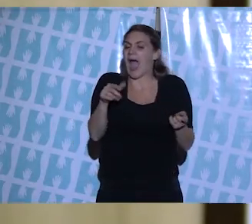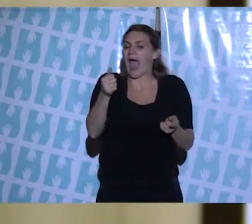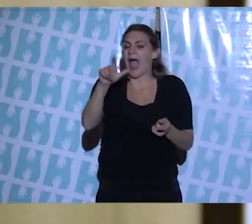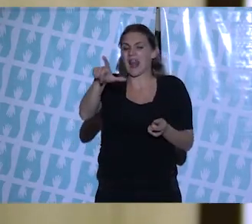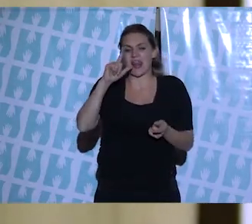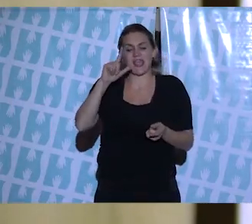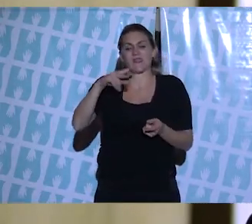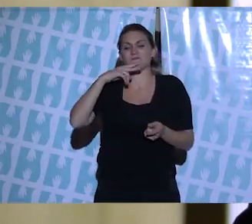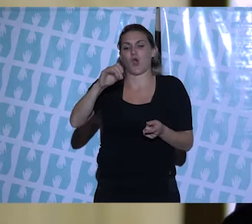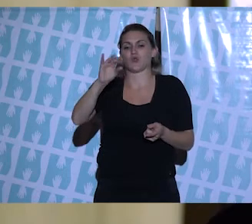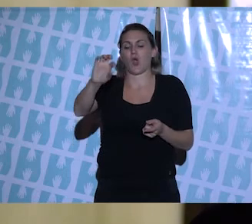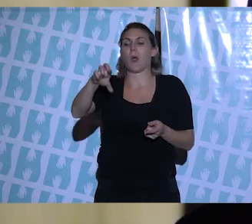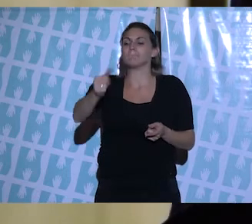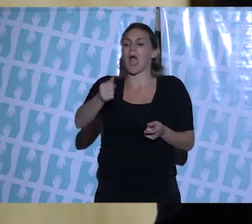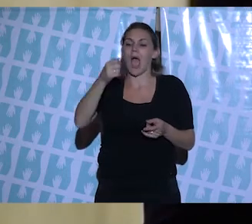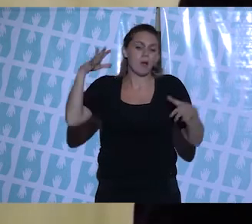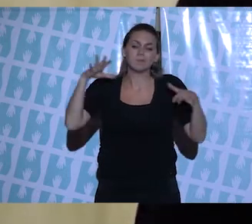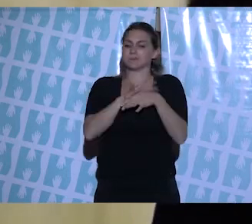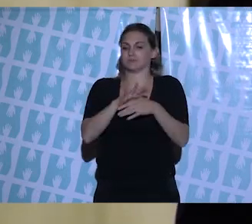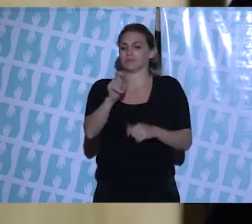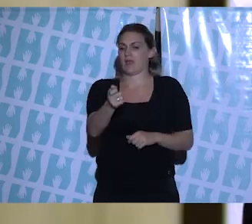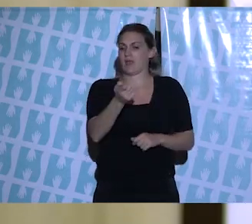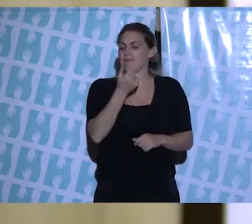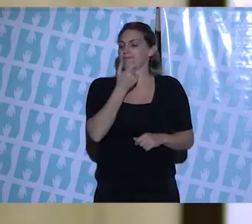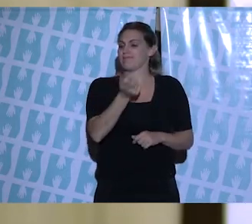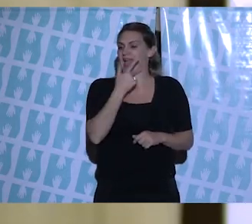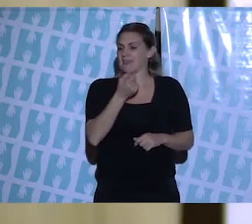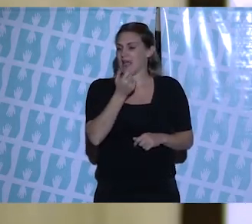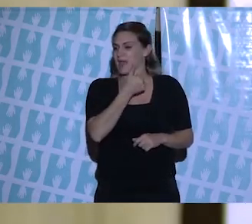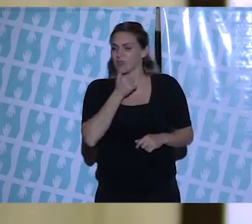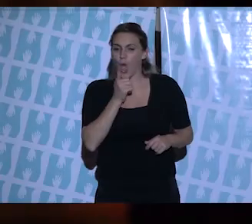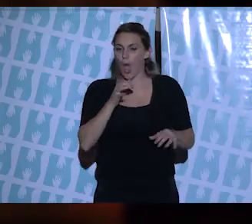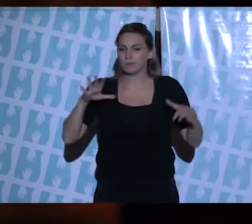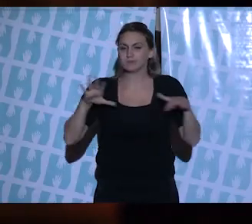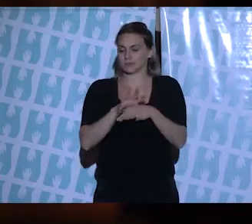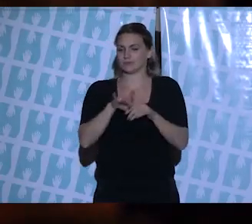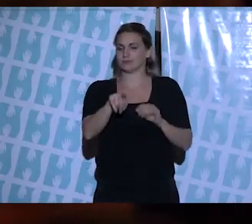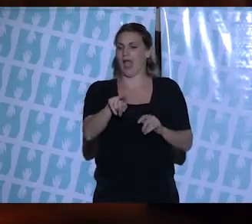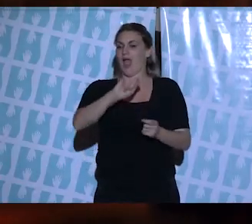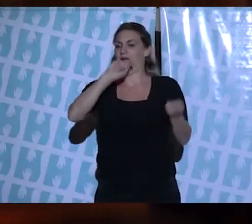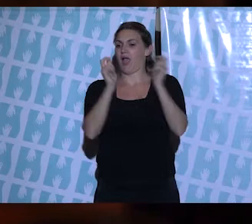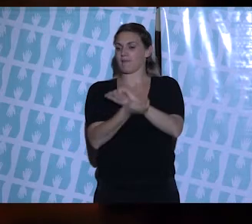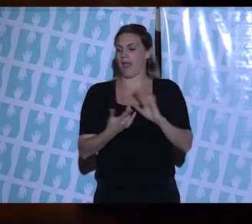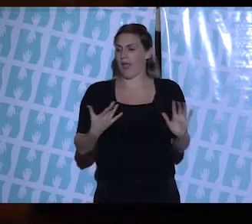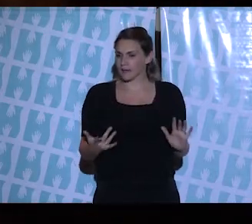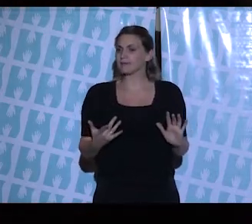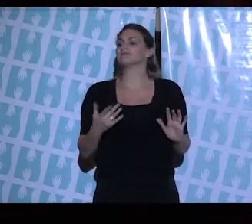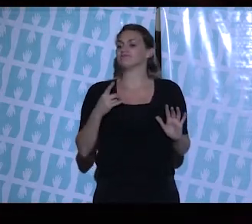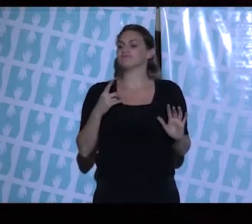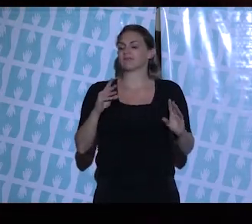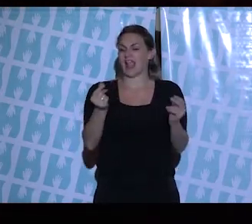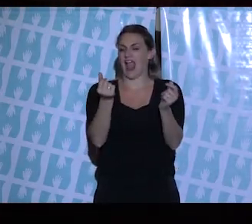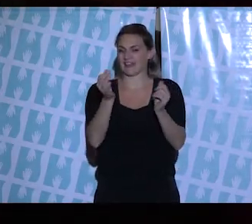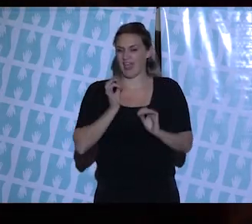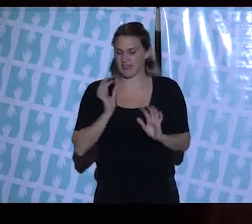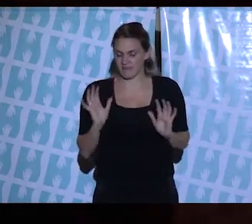tratamiento de elección para la enfermedad de Parkinson. Y es así que un médico de origen griego,